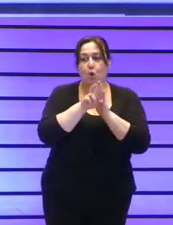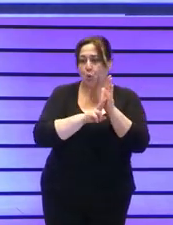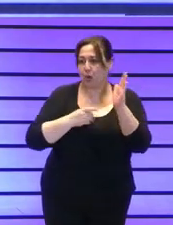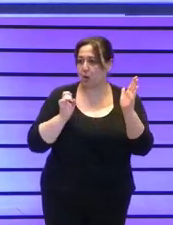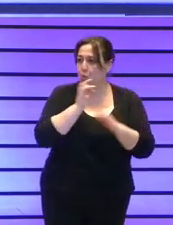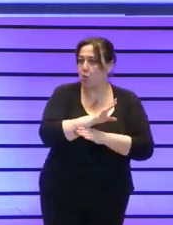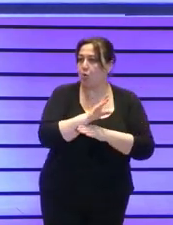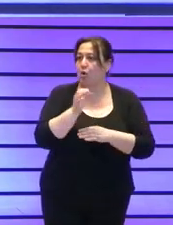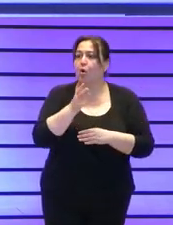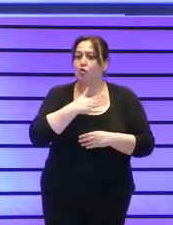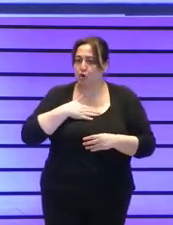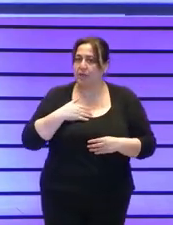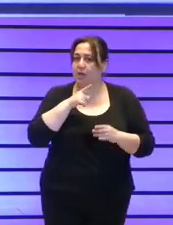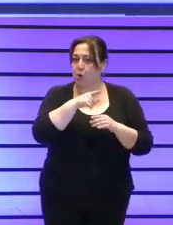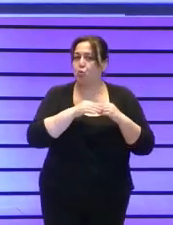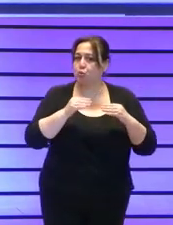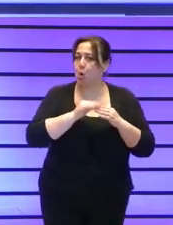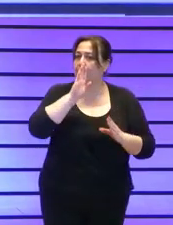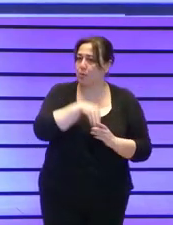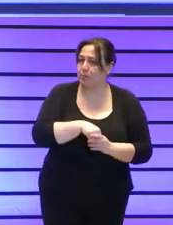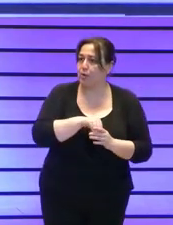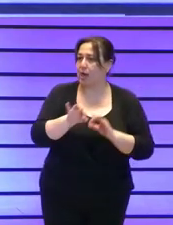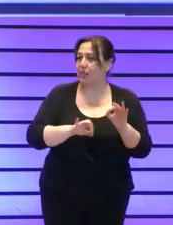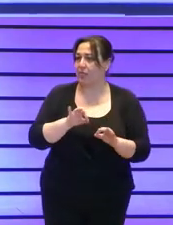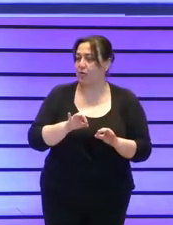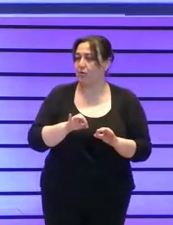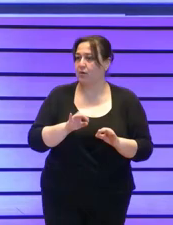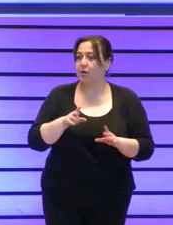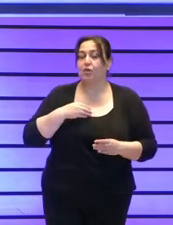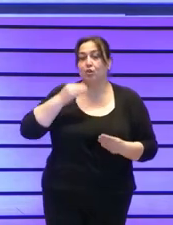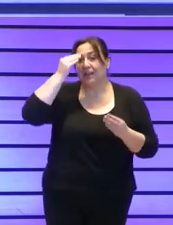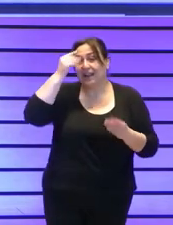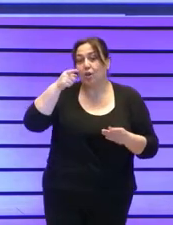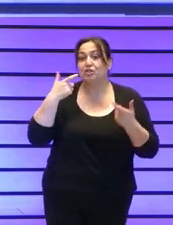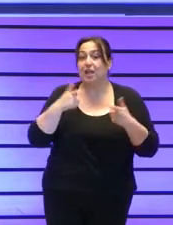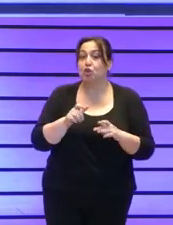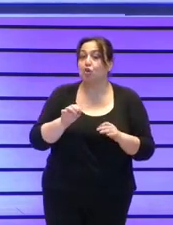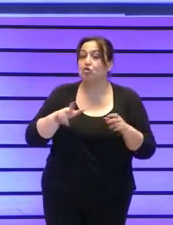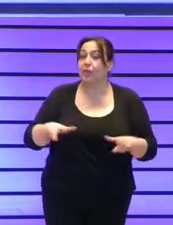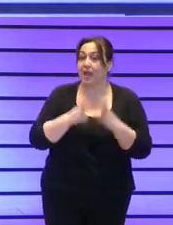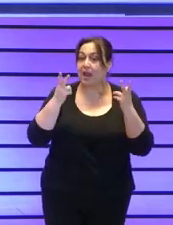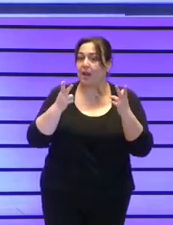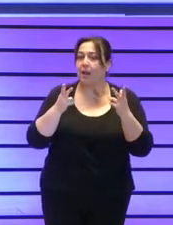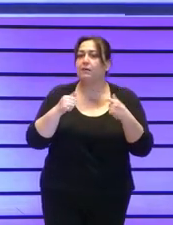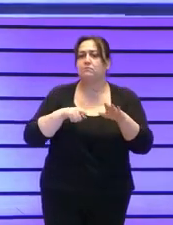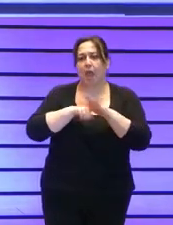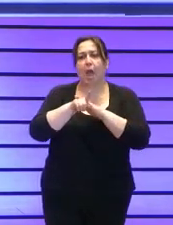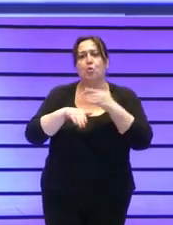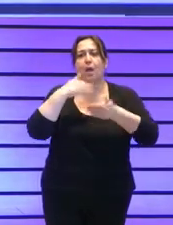si quiere ser uno de los usuarios de la organización. Yo creo que en el sector social ha habido un avance